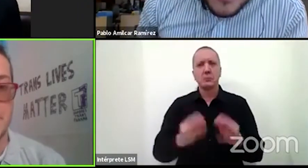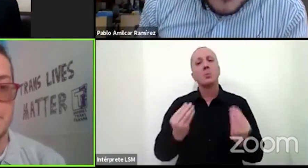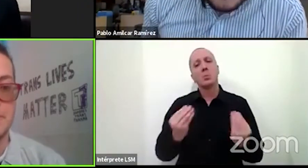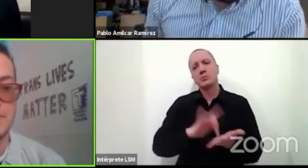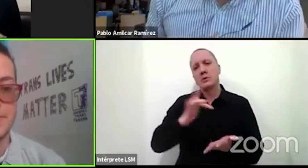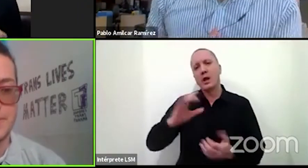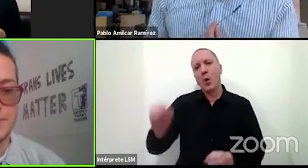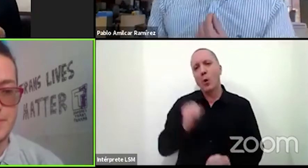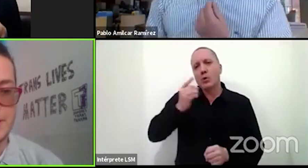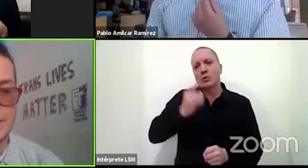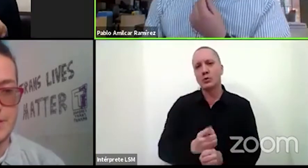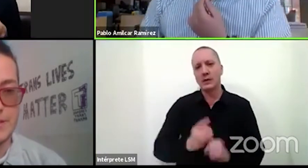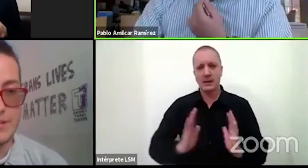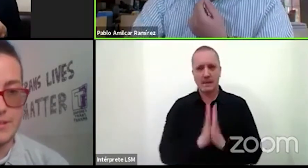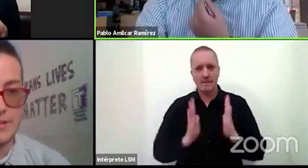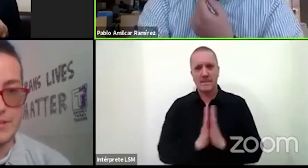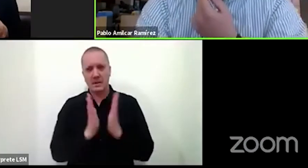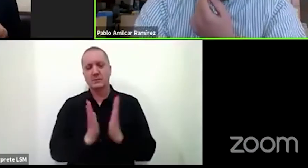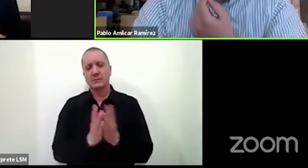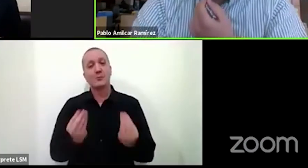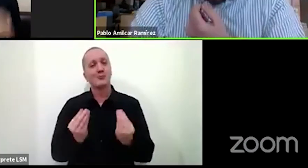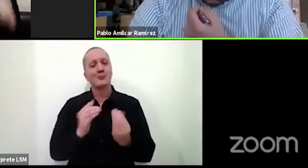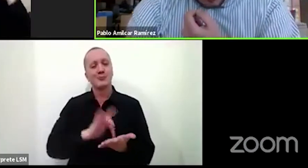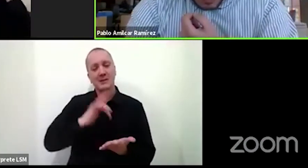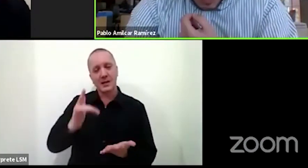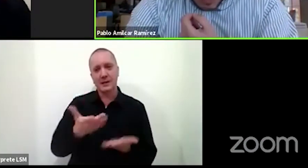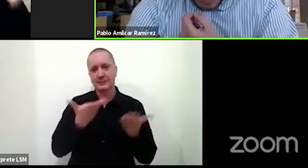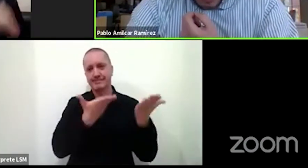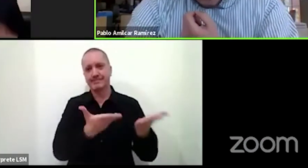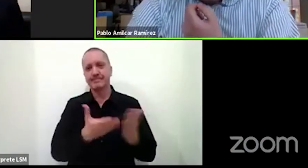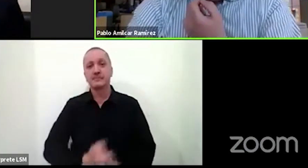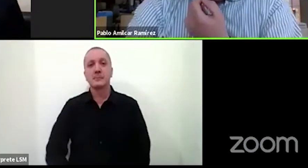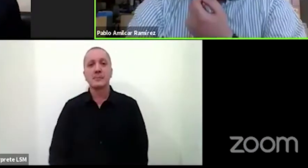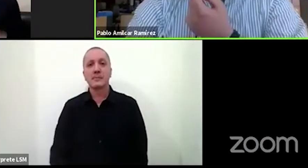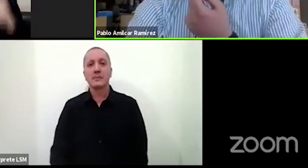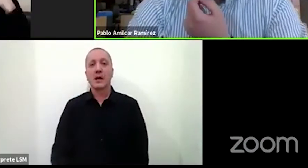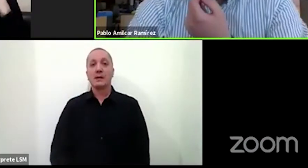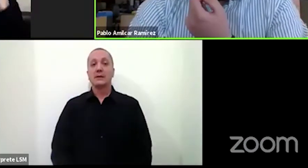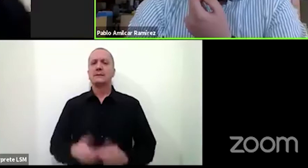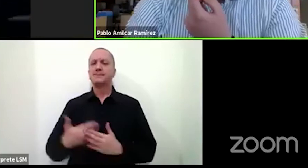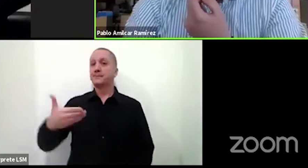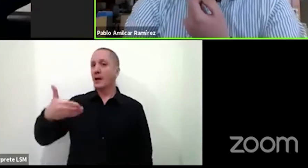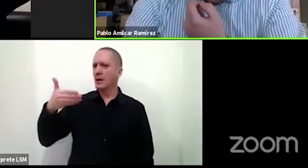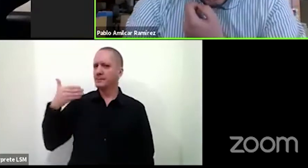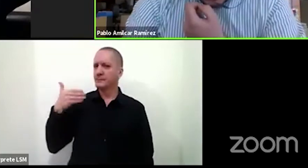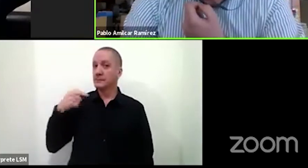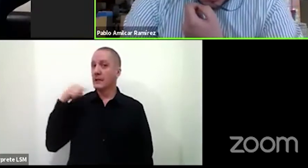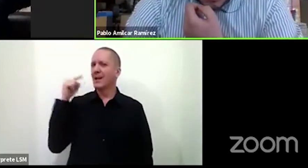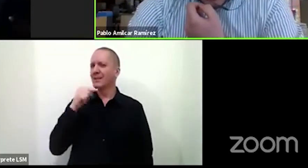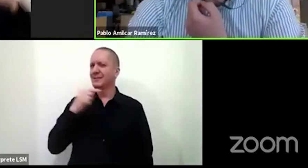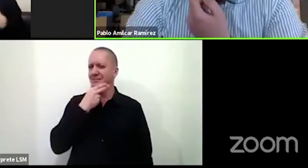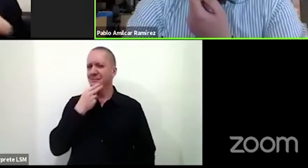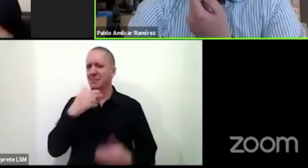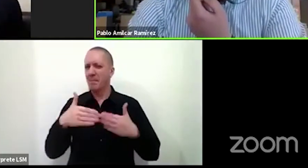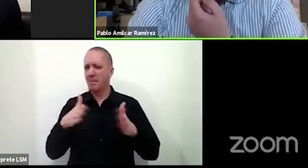de participar. Muchas gracias a vos. Y estábamos escuchando desde Panamá y ahora nos